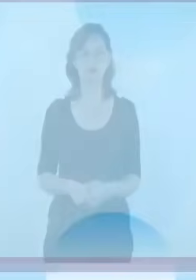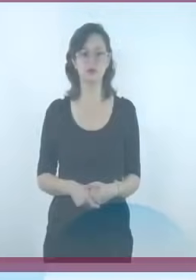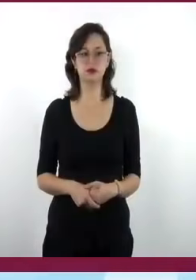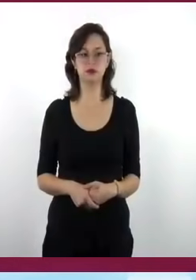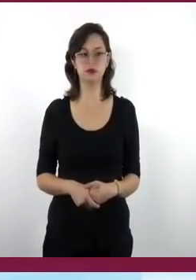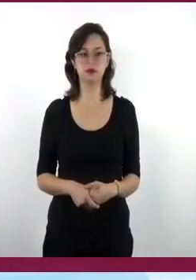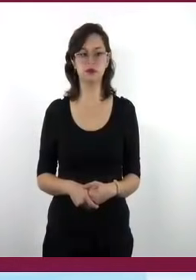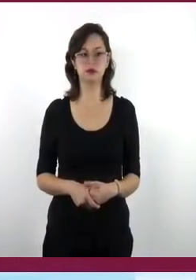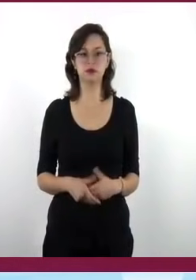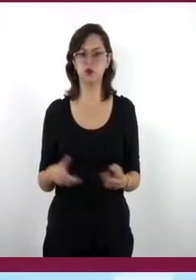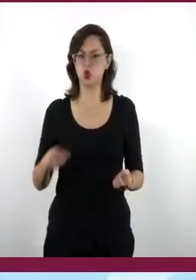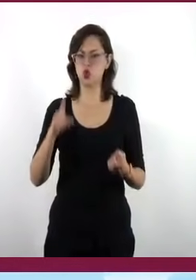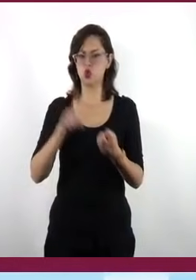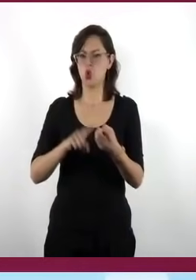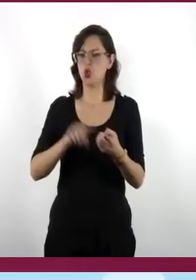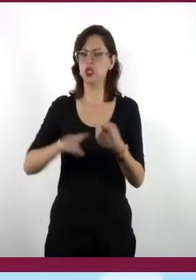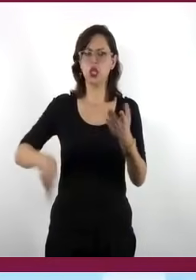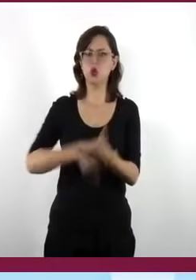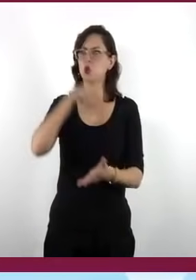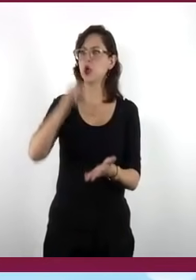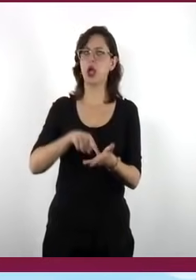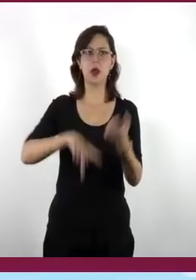¿En dónde se localizan?